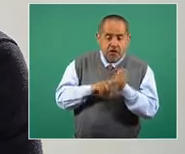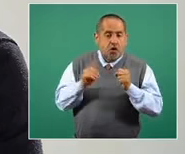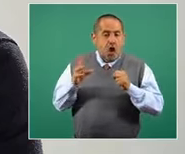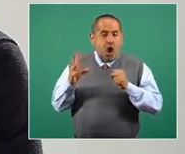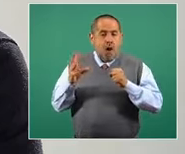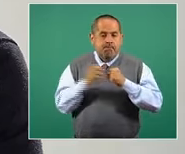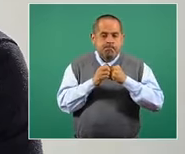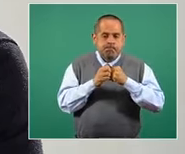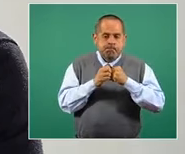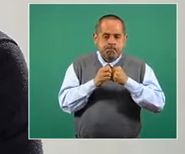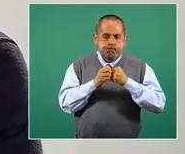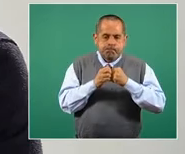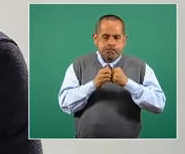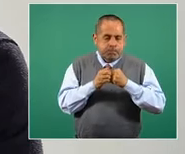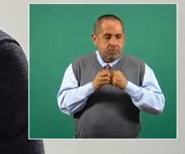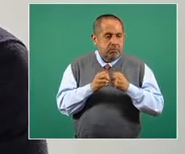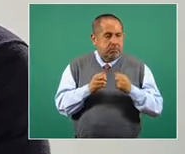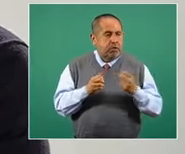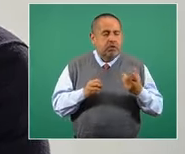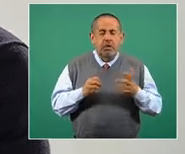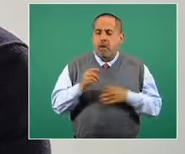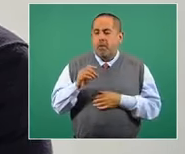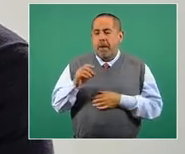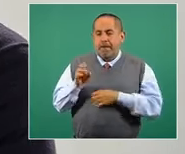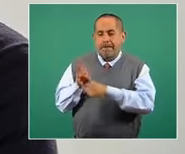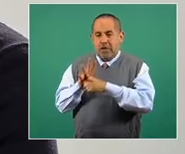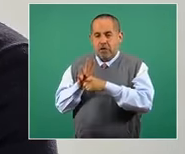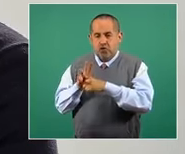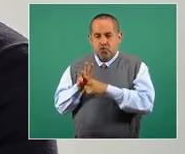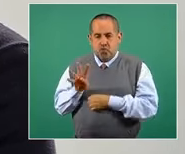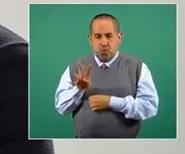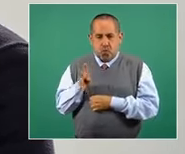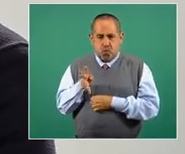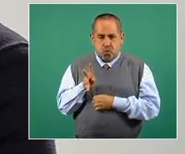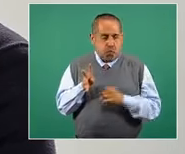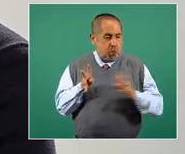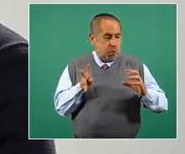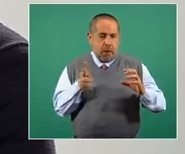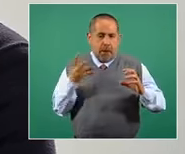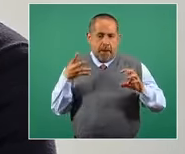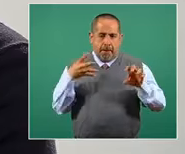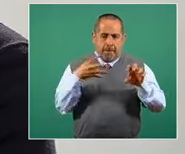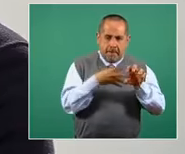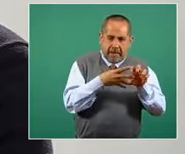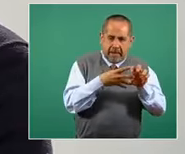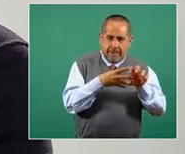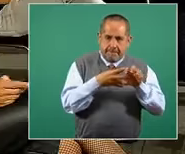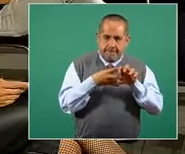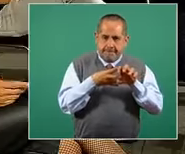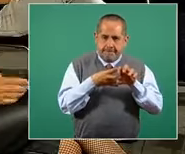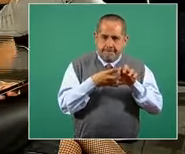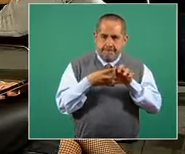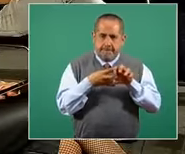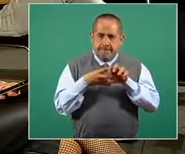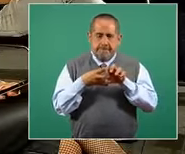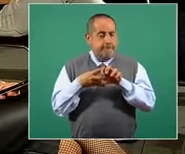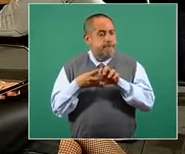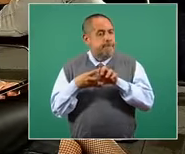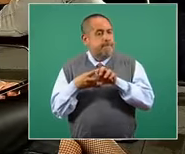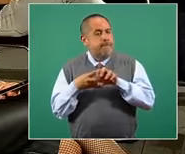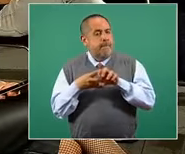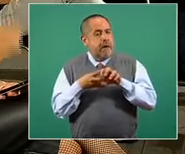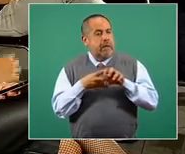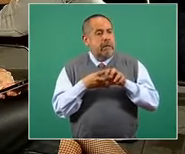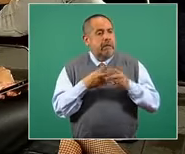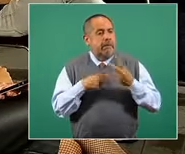adherirse a la célula huésped. Estamos hablando a lo mejor precisamente de todas las células que componen el sistema